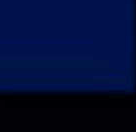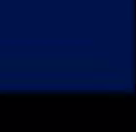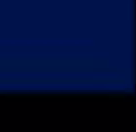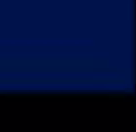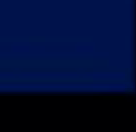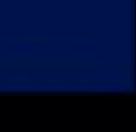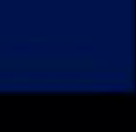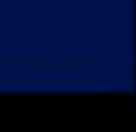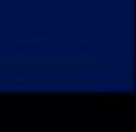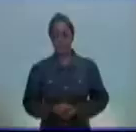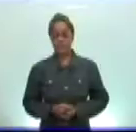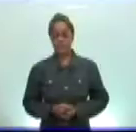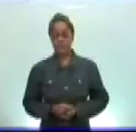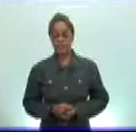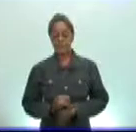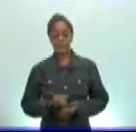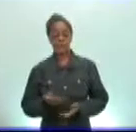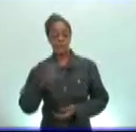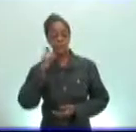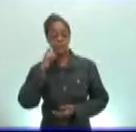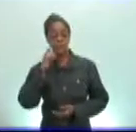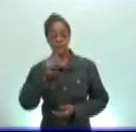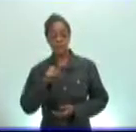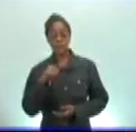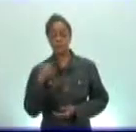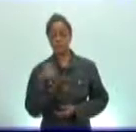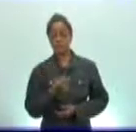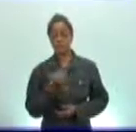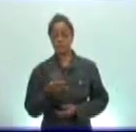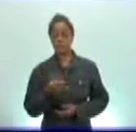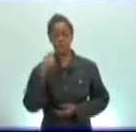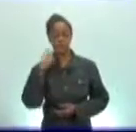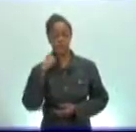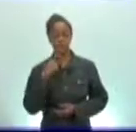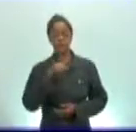Como ustedes ven, aquí nosotros representamos el año